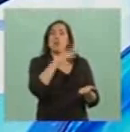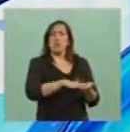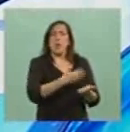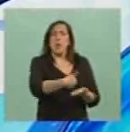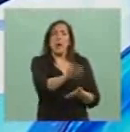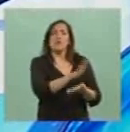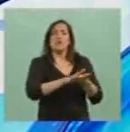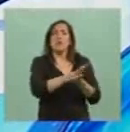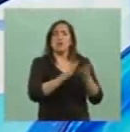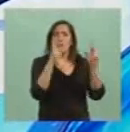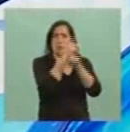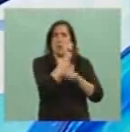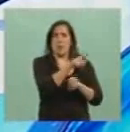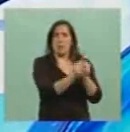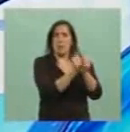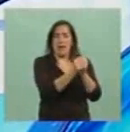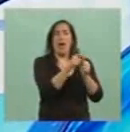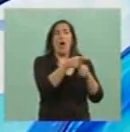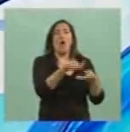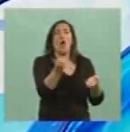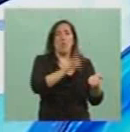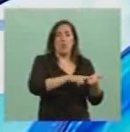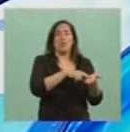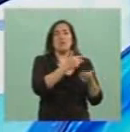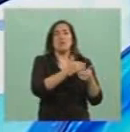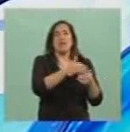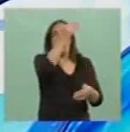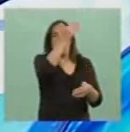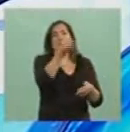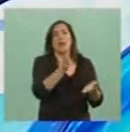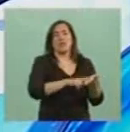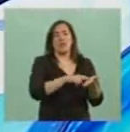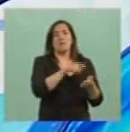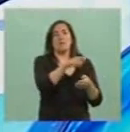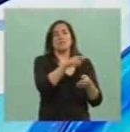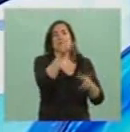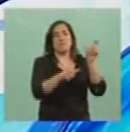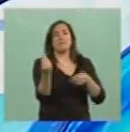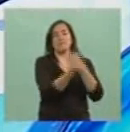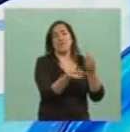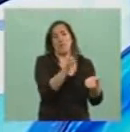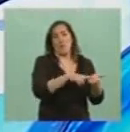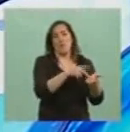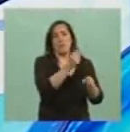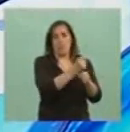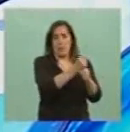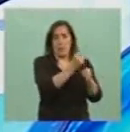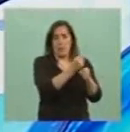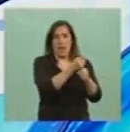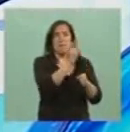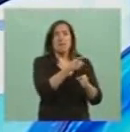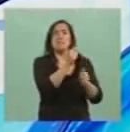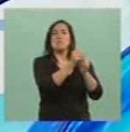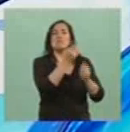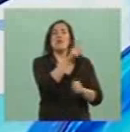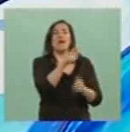solucione y este frigorífico se vuelva a abrir. Estamos trabajando para que en La Pampa se vuelva a abrir ese frigorífico, como vamos a